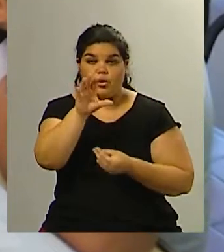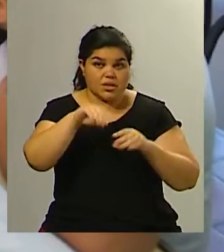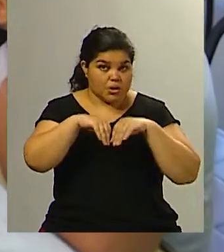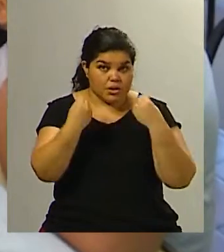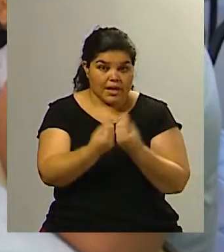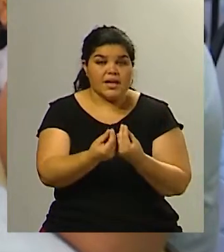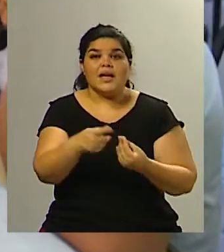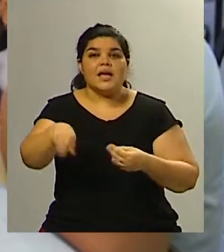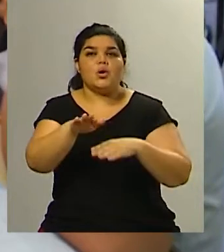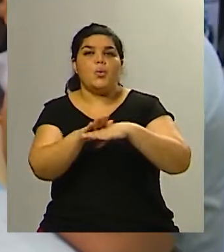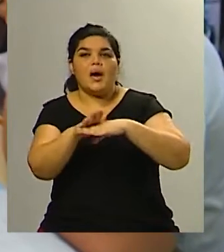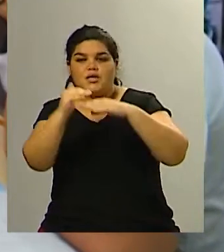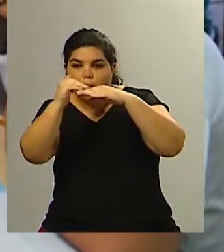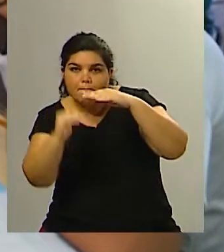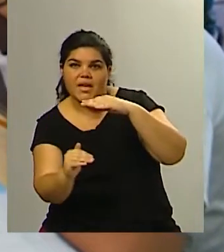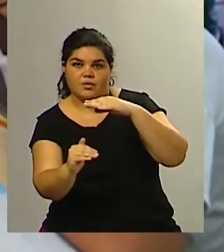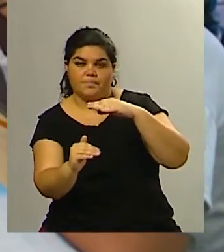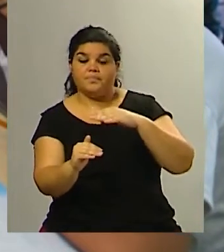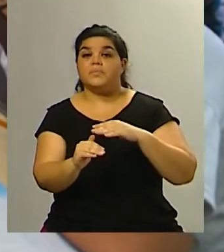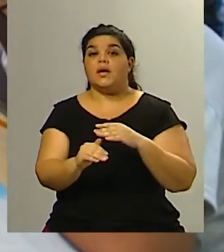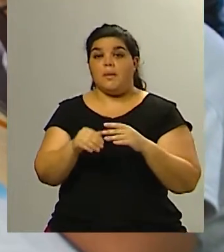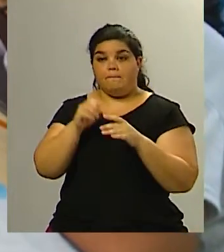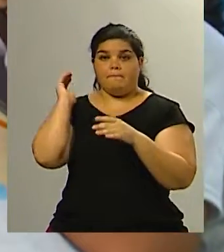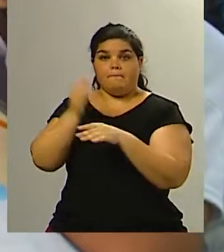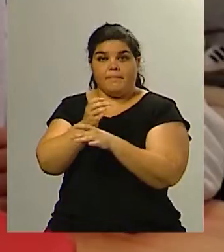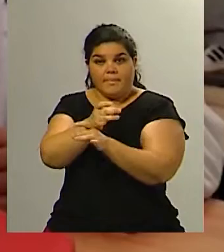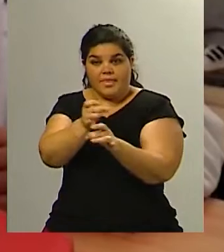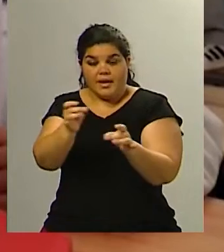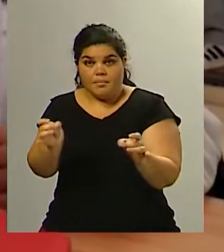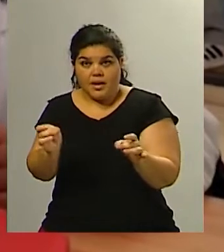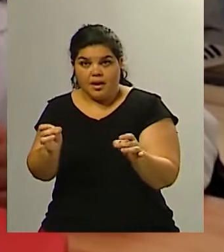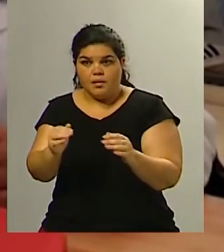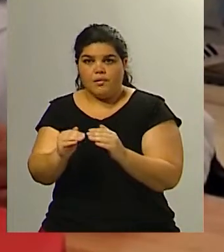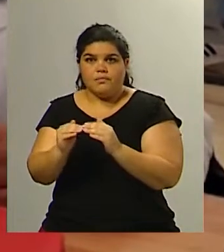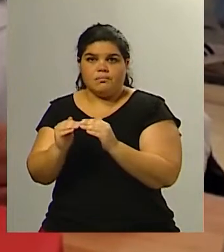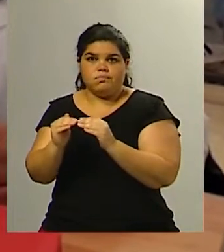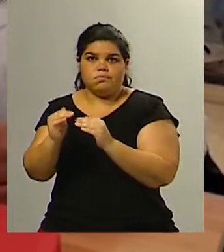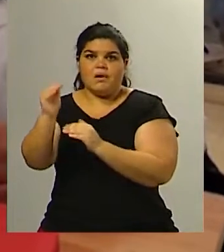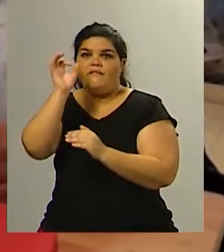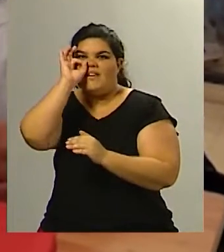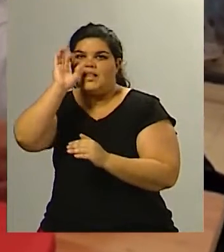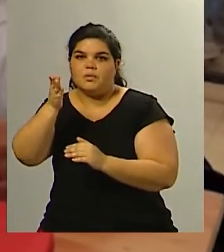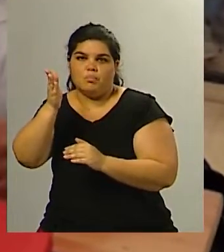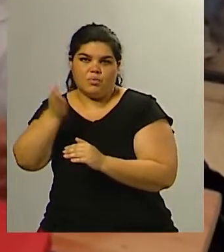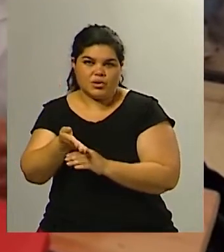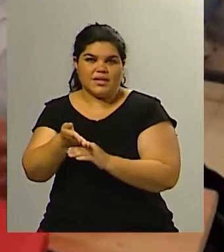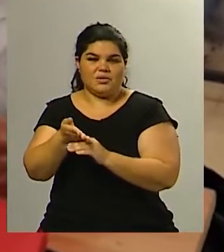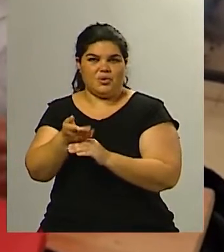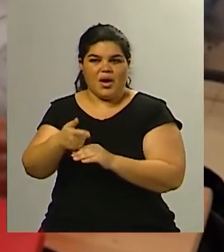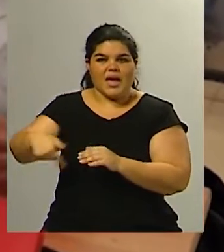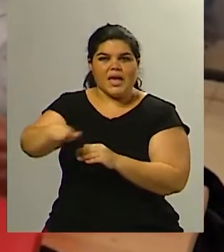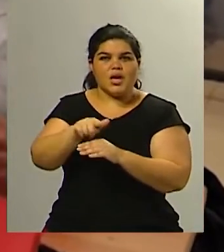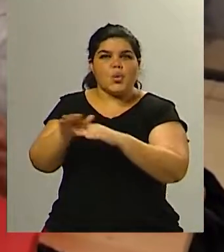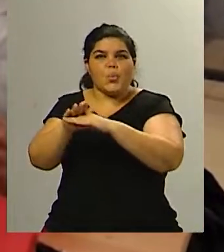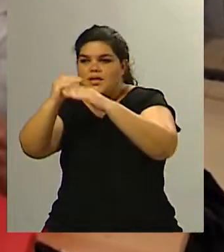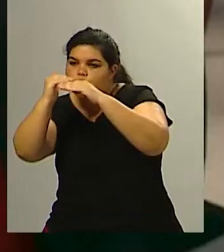básico de aprendizajes. Post pandemia ese número subió al 20%, ¿no? Claro. Entonces nos encontramos el año pasado con un